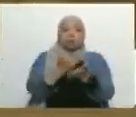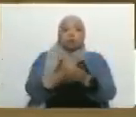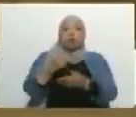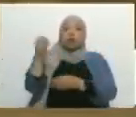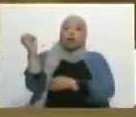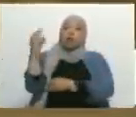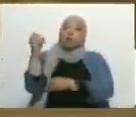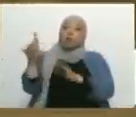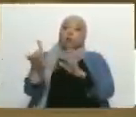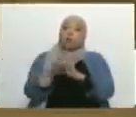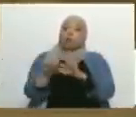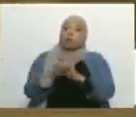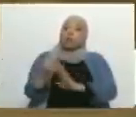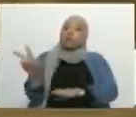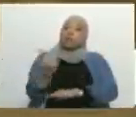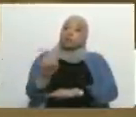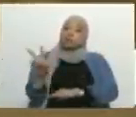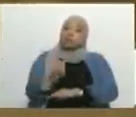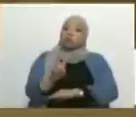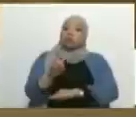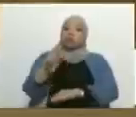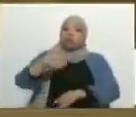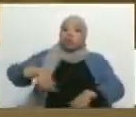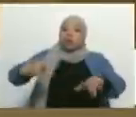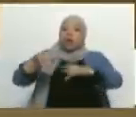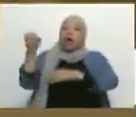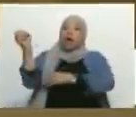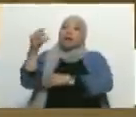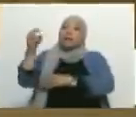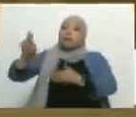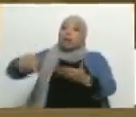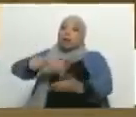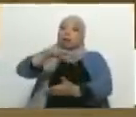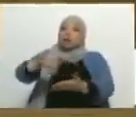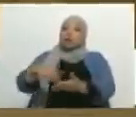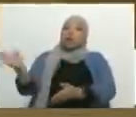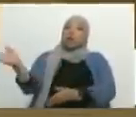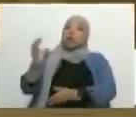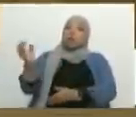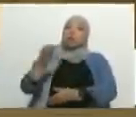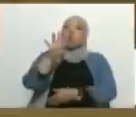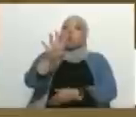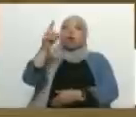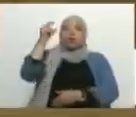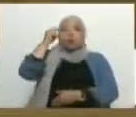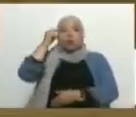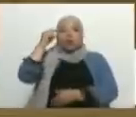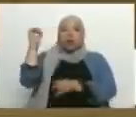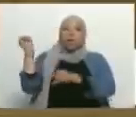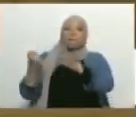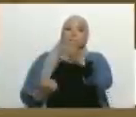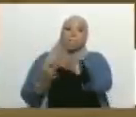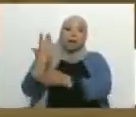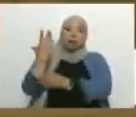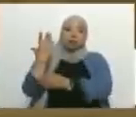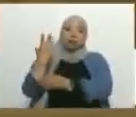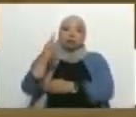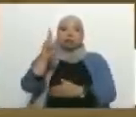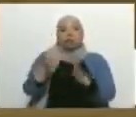Palacio Federal Legislativo, sede de la Asamblea Nacional en Caracas, a los 4 días del mes de mayo